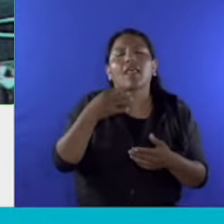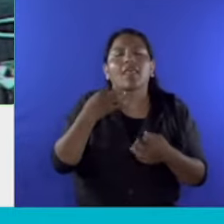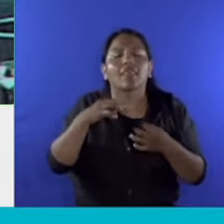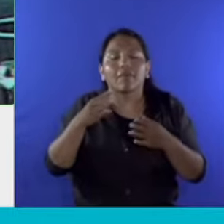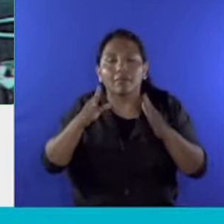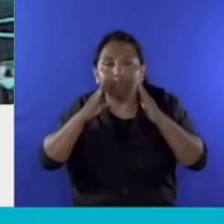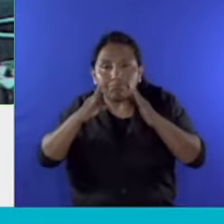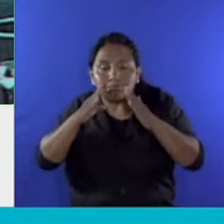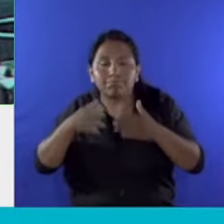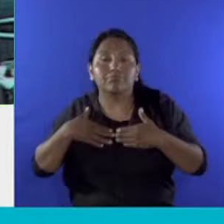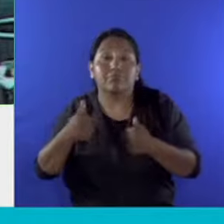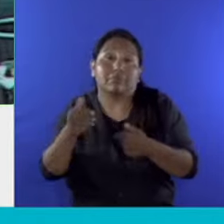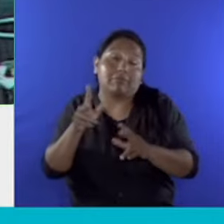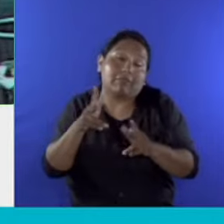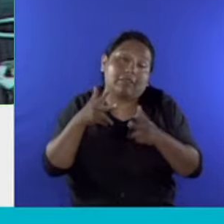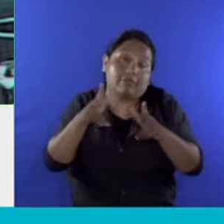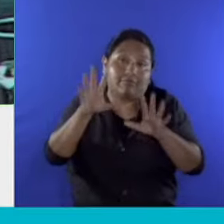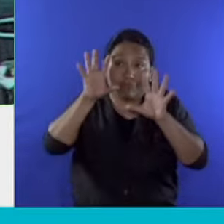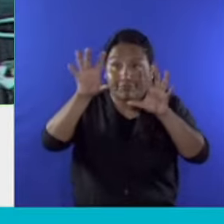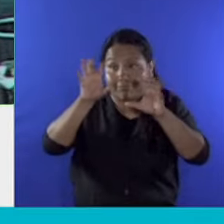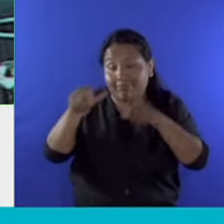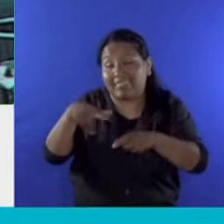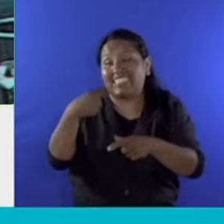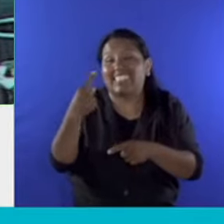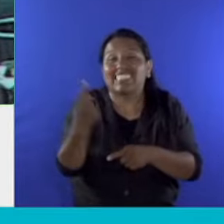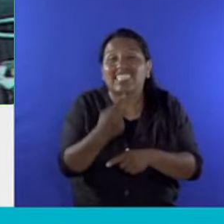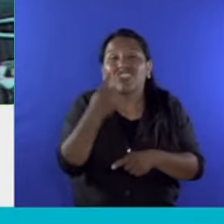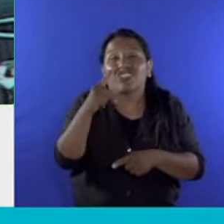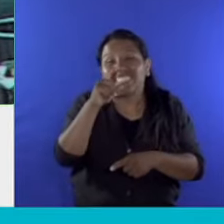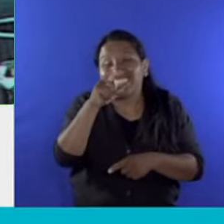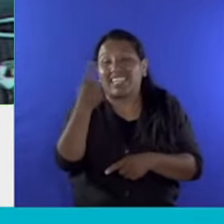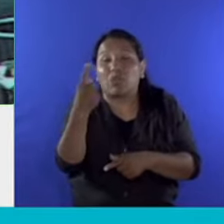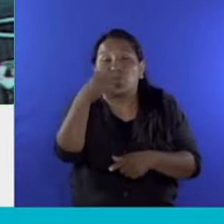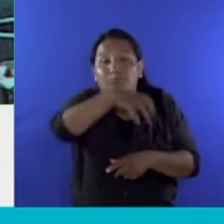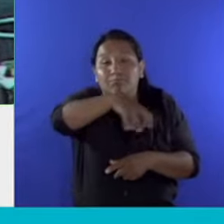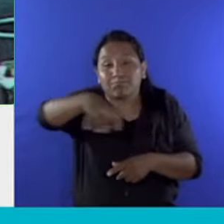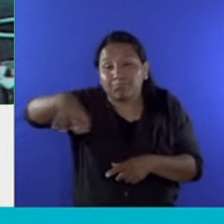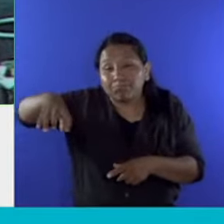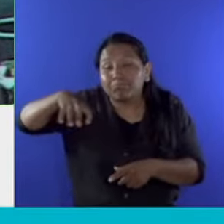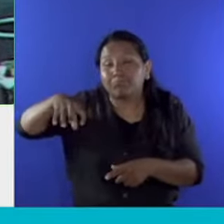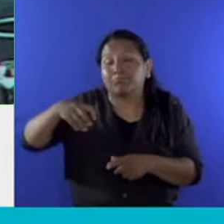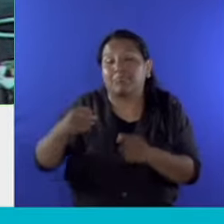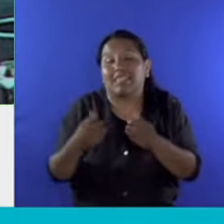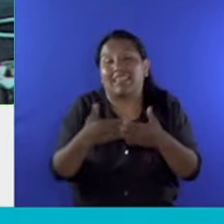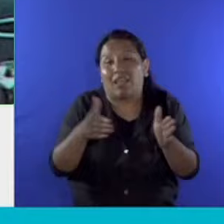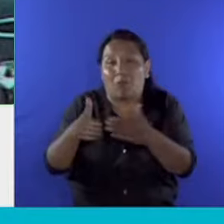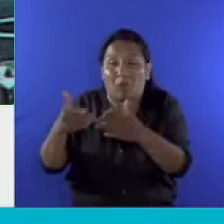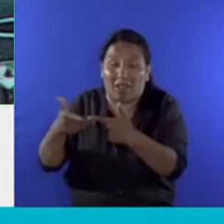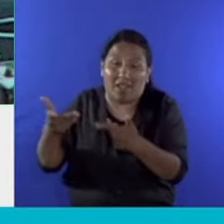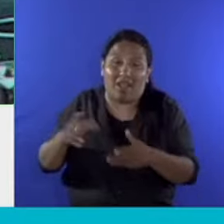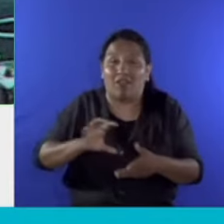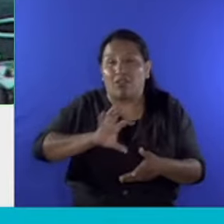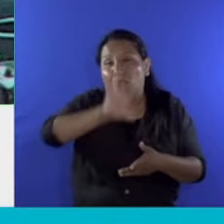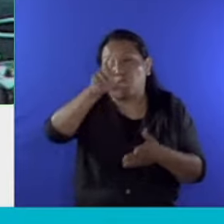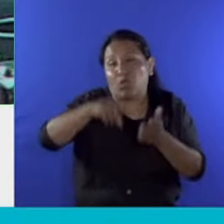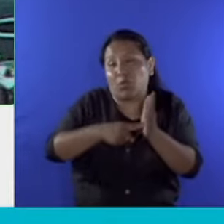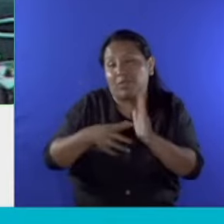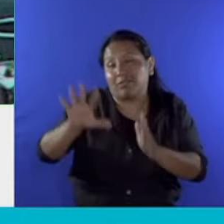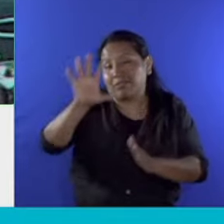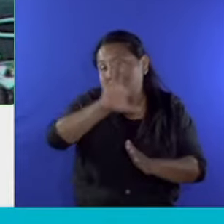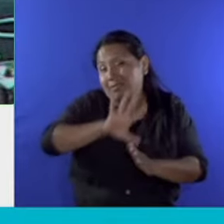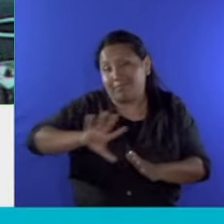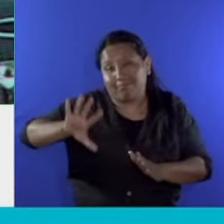quiero recordar que se han inaugurado 171 centros de atención primaria de la salud a lo largo y a lo ancho de toda la provincia